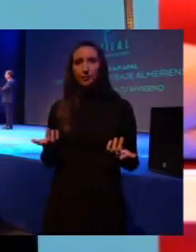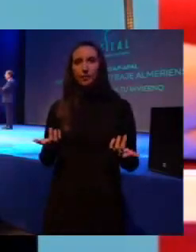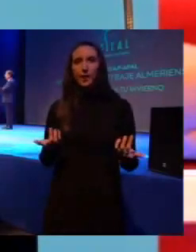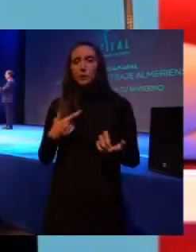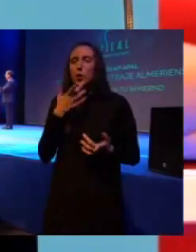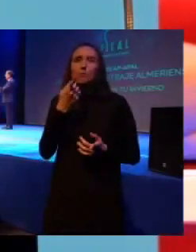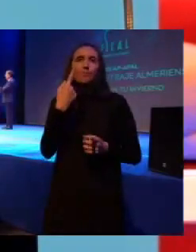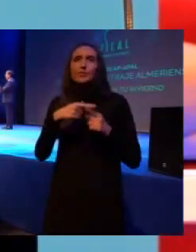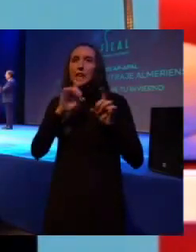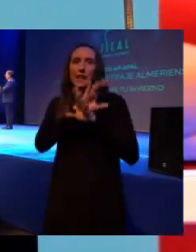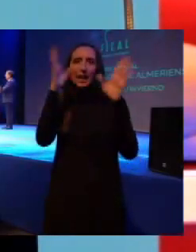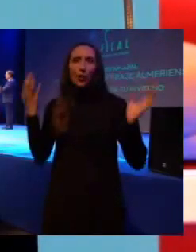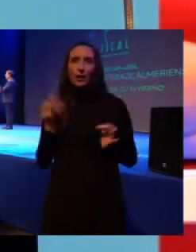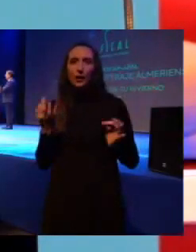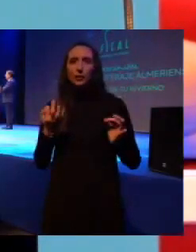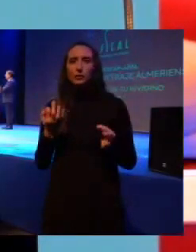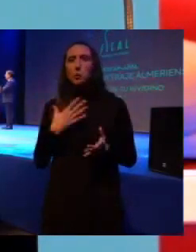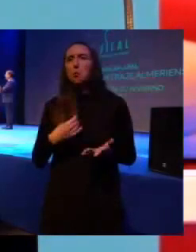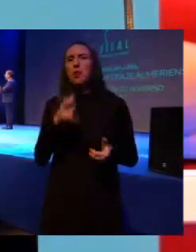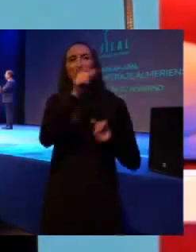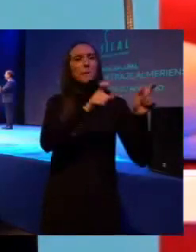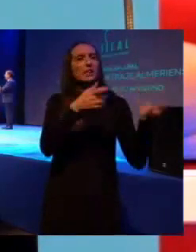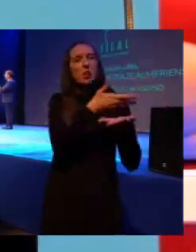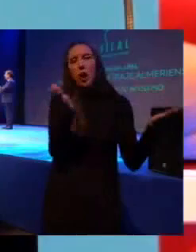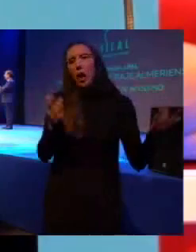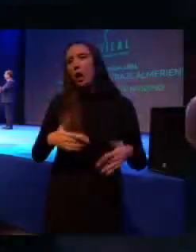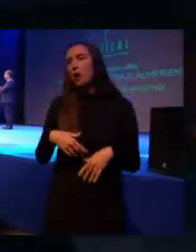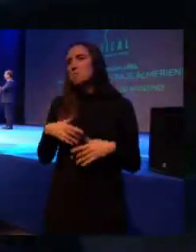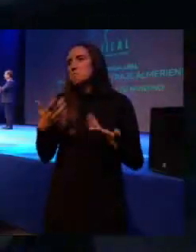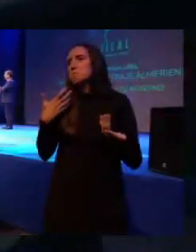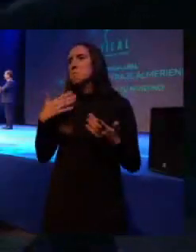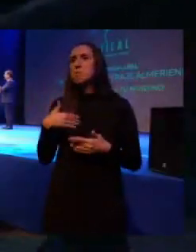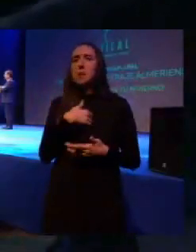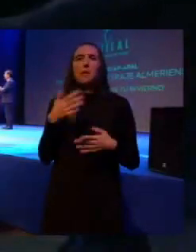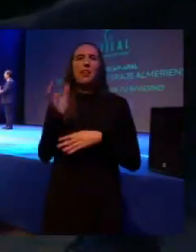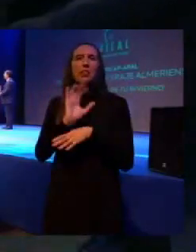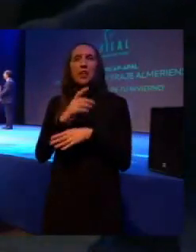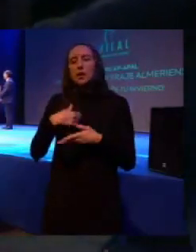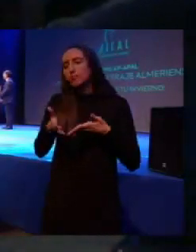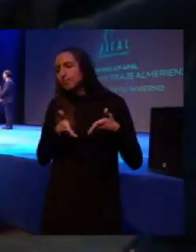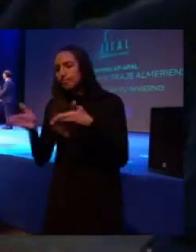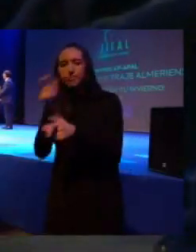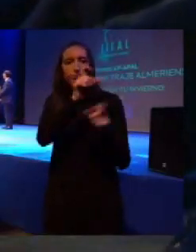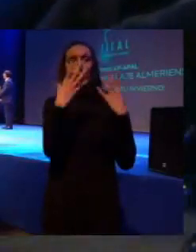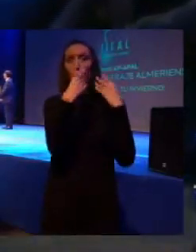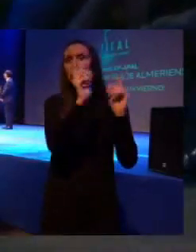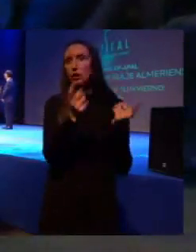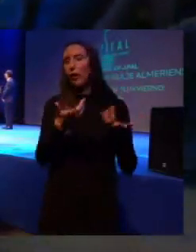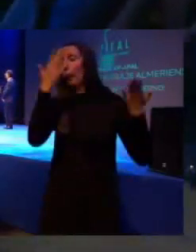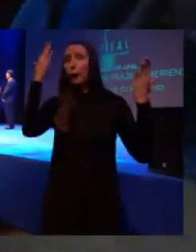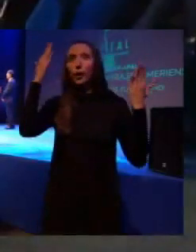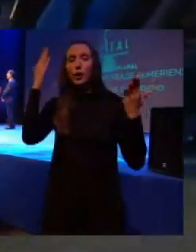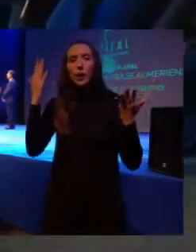muy claro. Podemos decepcionar al resto como cineastas, que a veces tomamos caminos que nadie entiende,